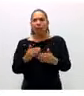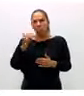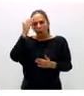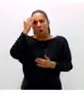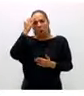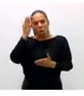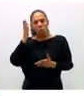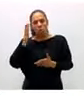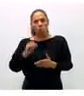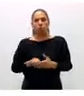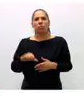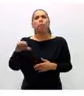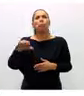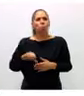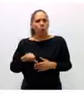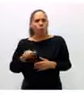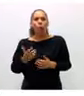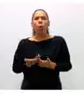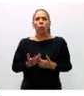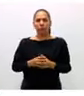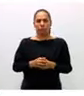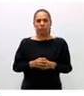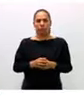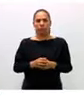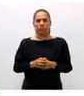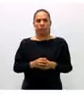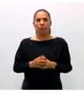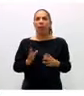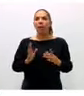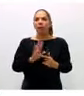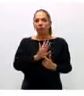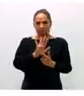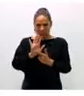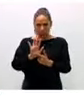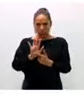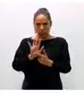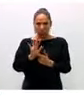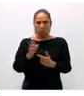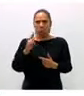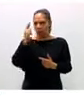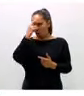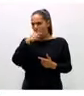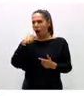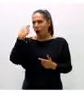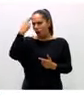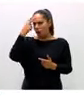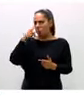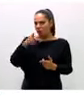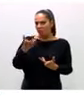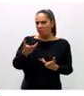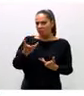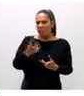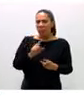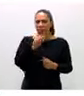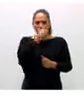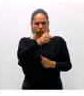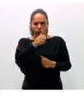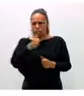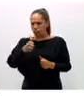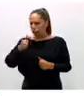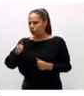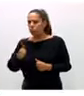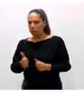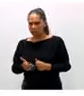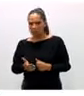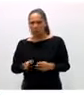familiarizados. Lo que vamos a hacer en esta ocasión es a revisar algunos casos prácticos y ver cómo todos estos